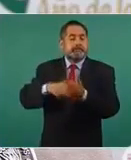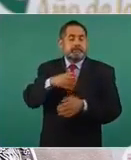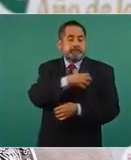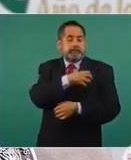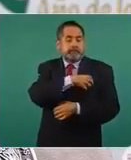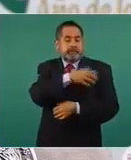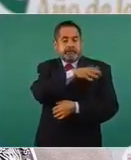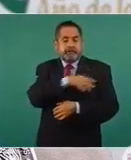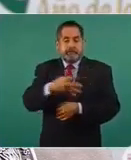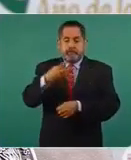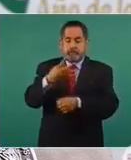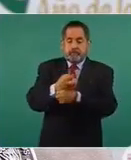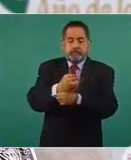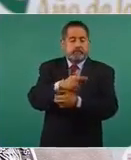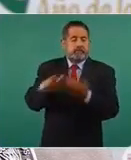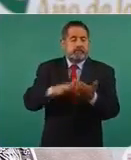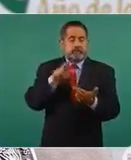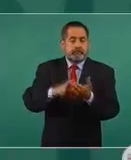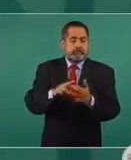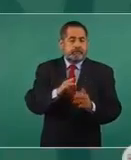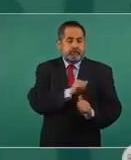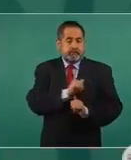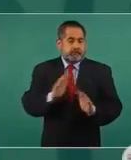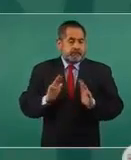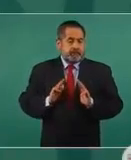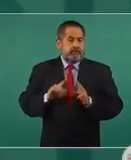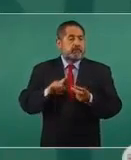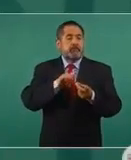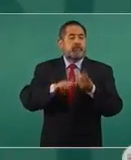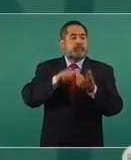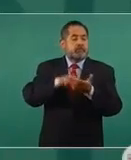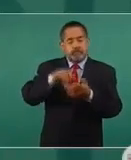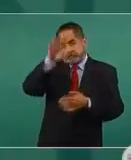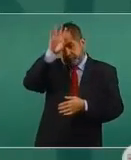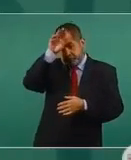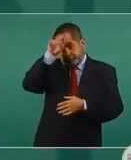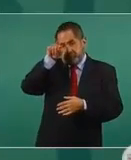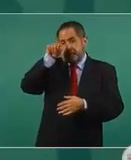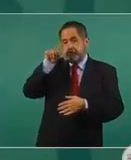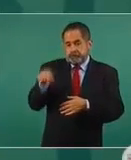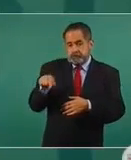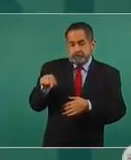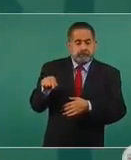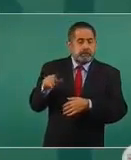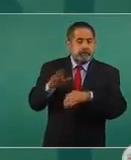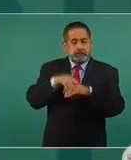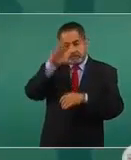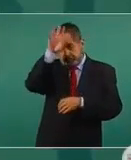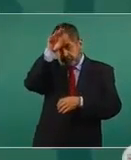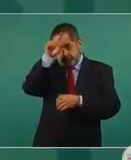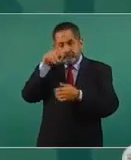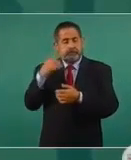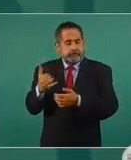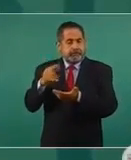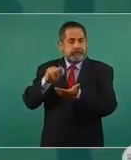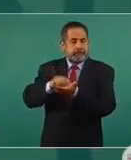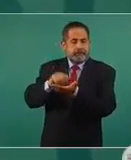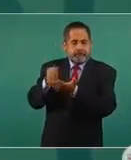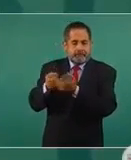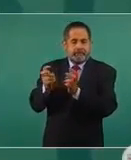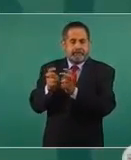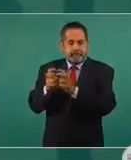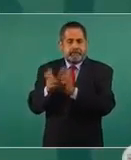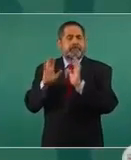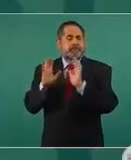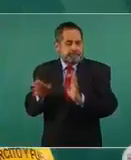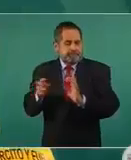de la 4ª Región Militar con sede en Monterrey, porque en Monterrey y Tamaulipas ya se tenía